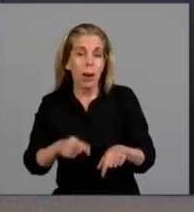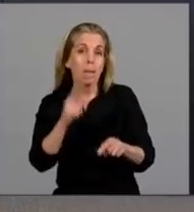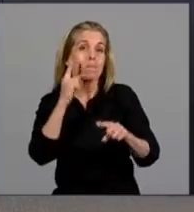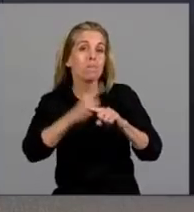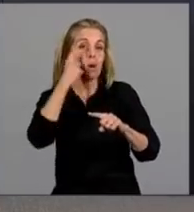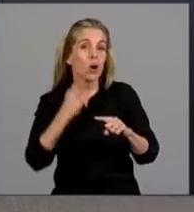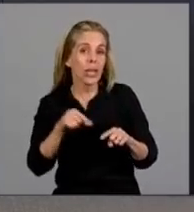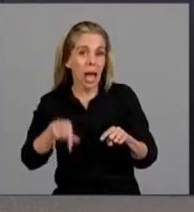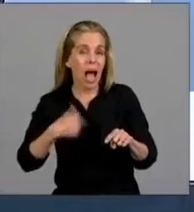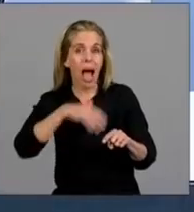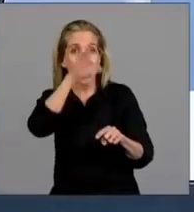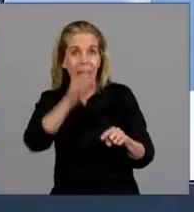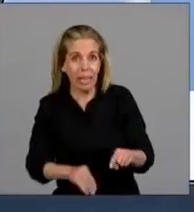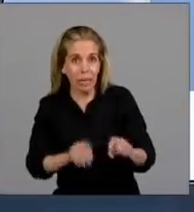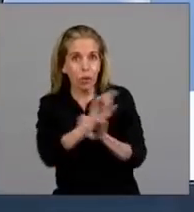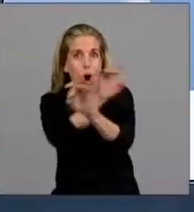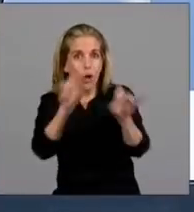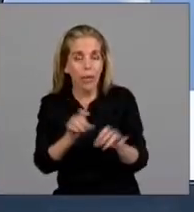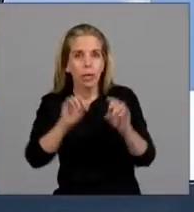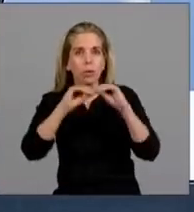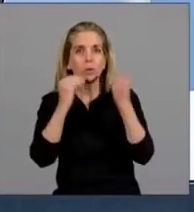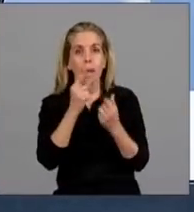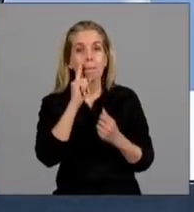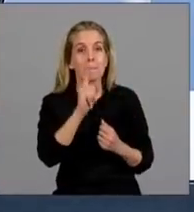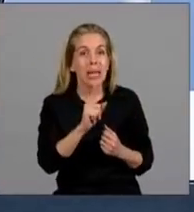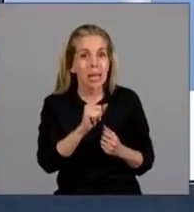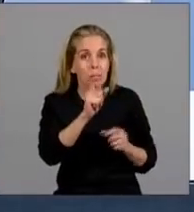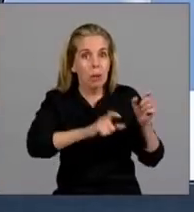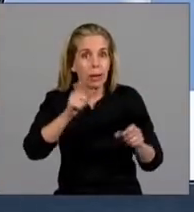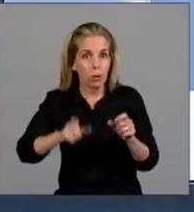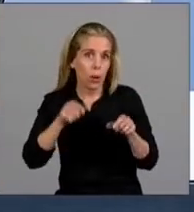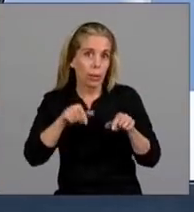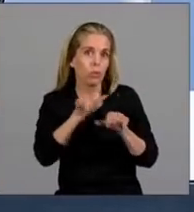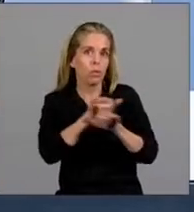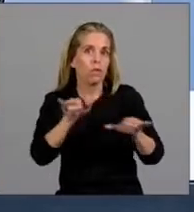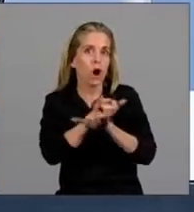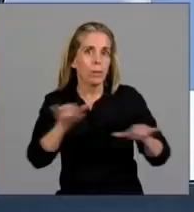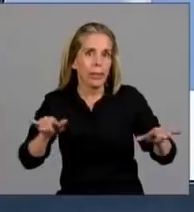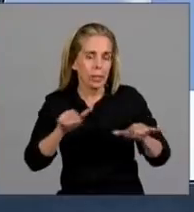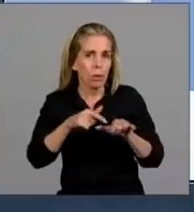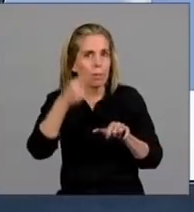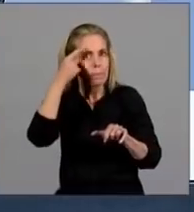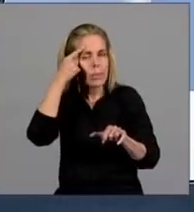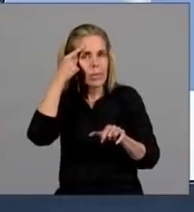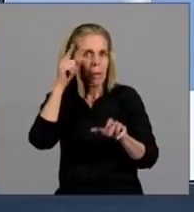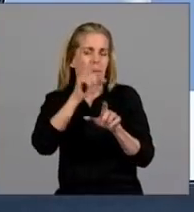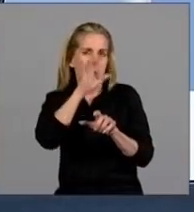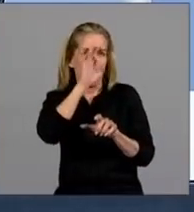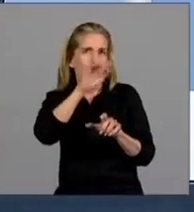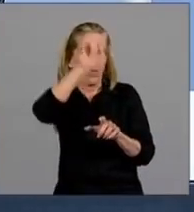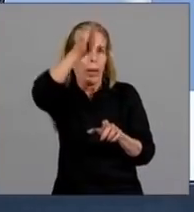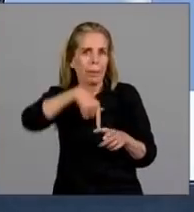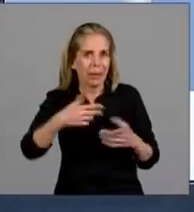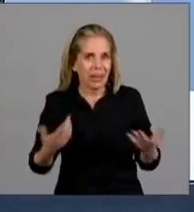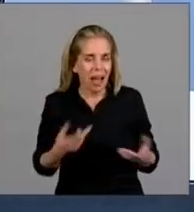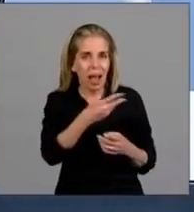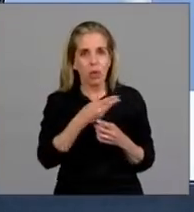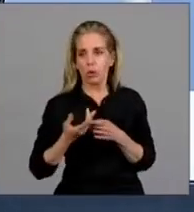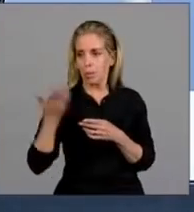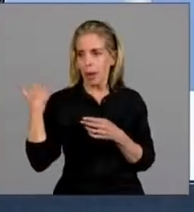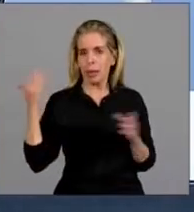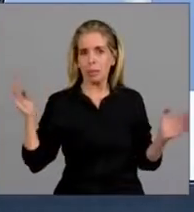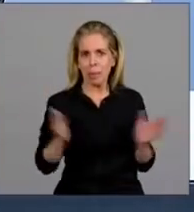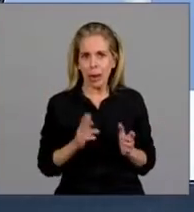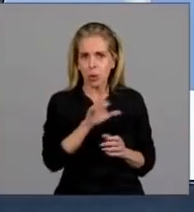país. Son datos que estaban muy lejanos. Hace 15 días había